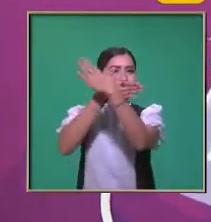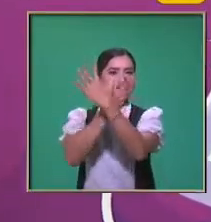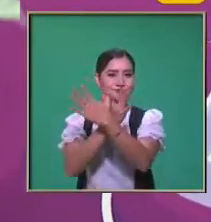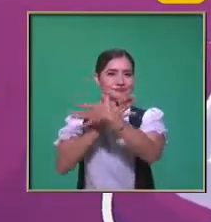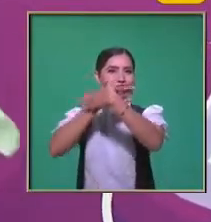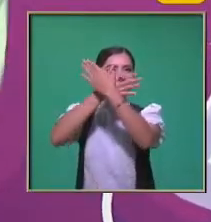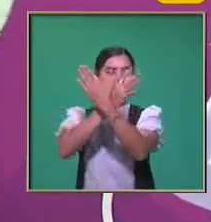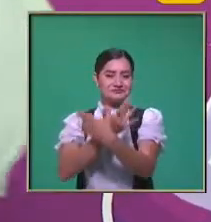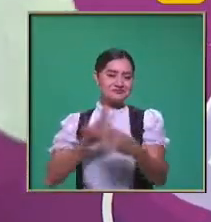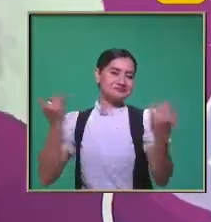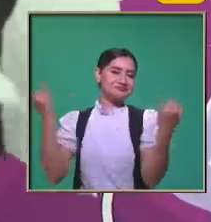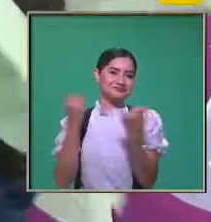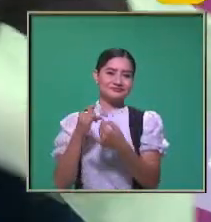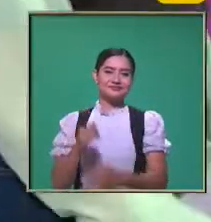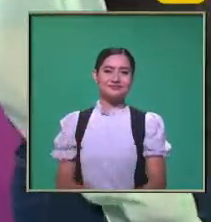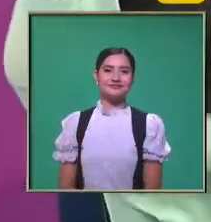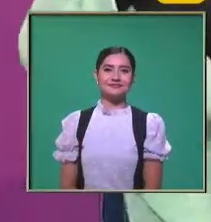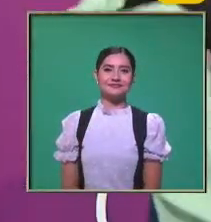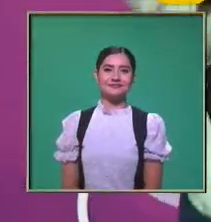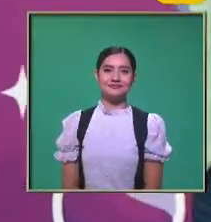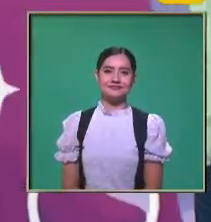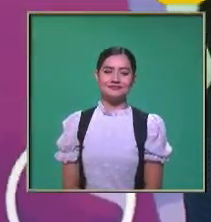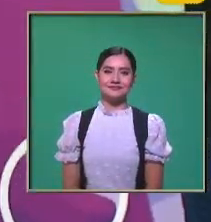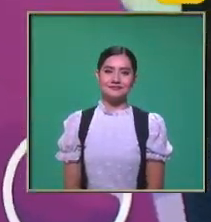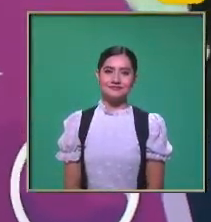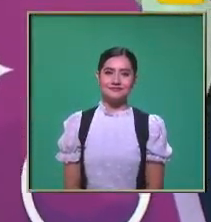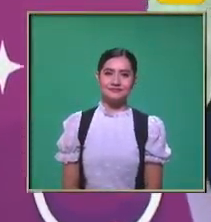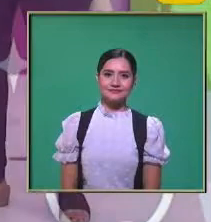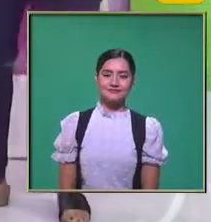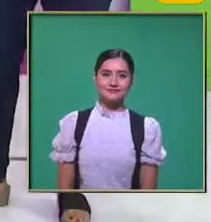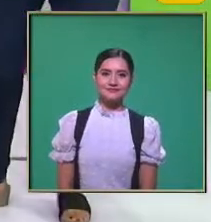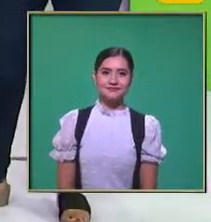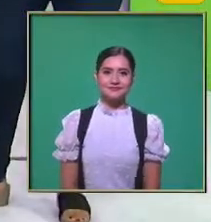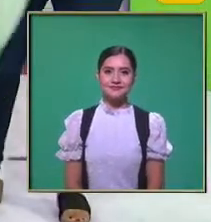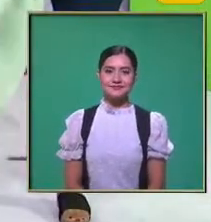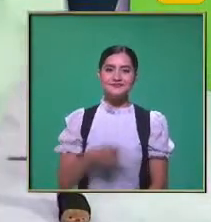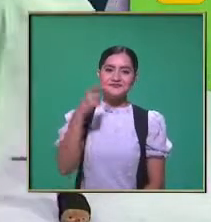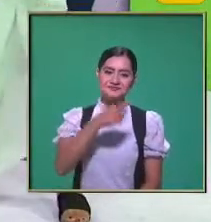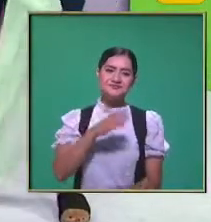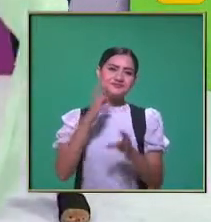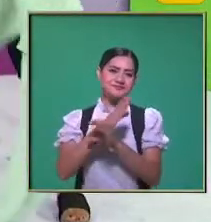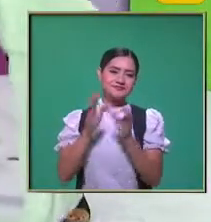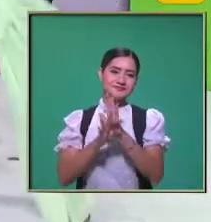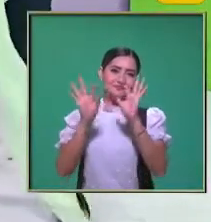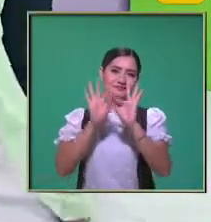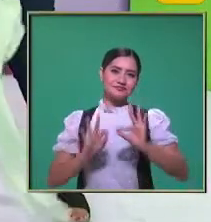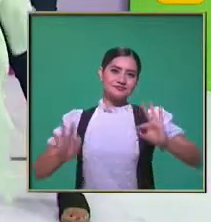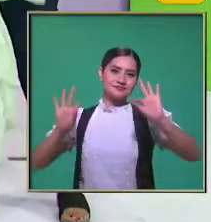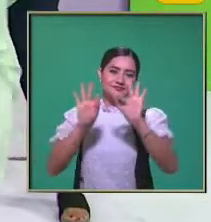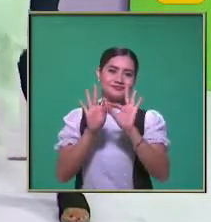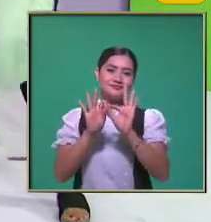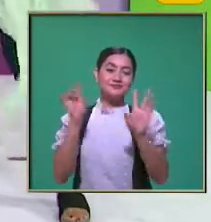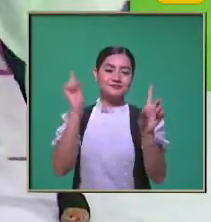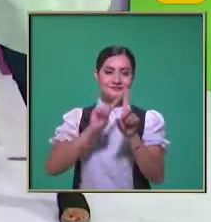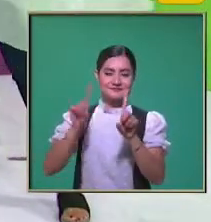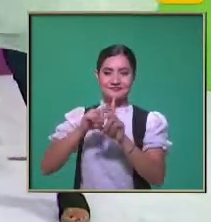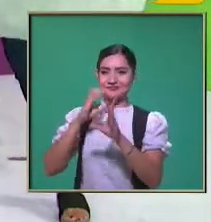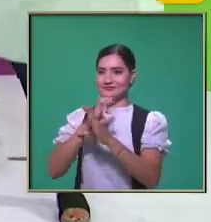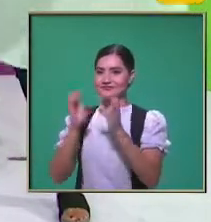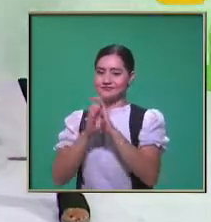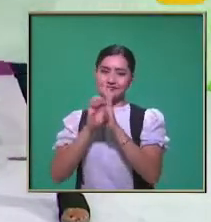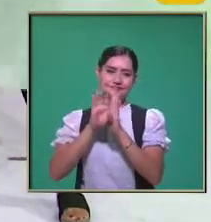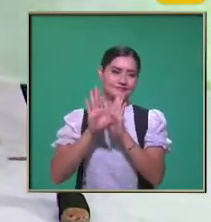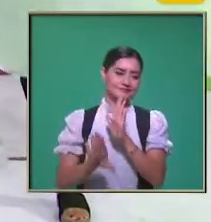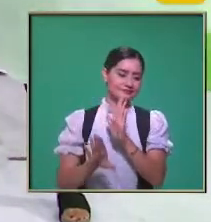cierto. Y así, con este elemento, jugamos de muchas maneras. Tú ya decías, por ejemplo,